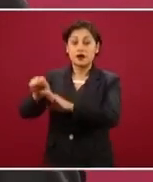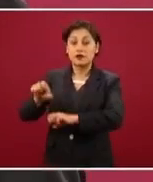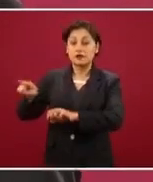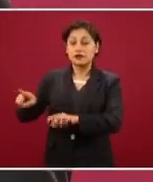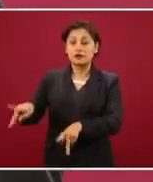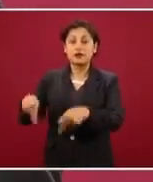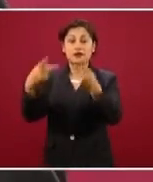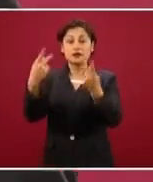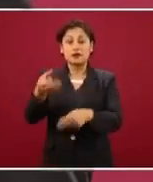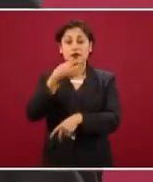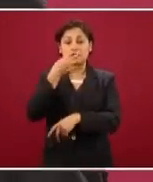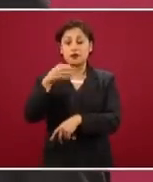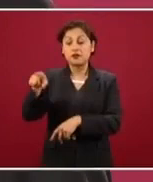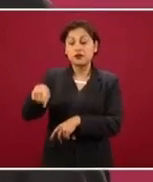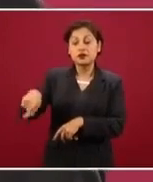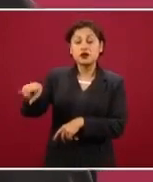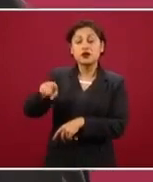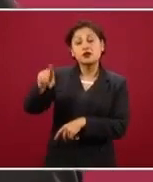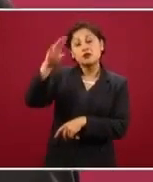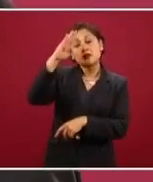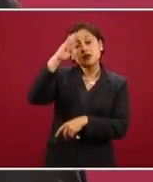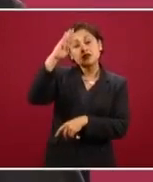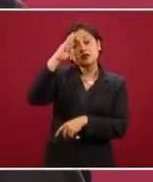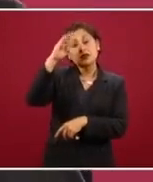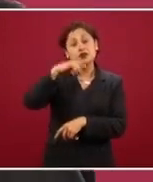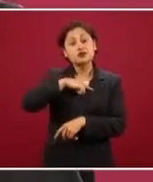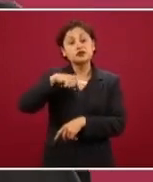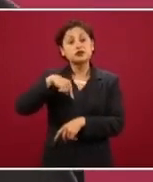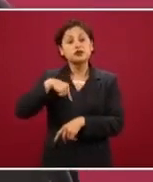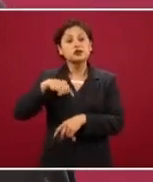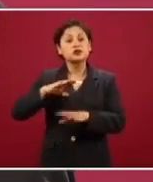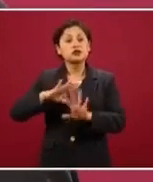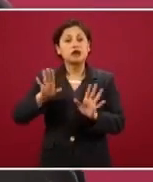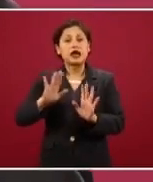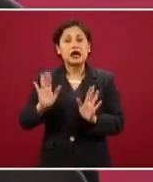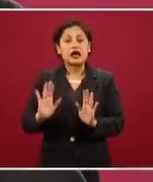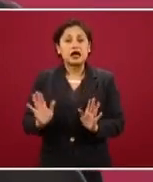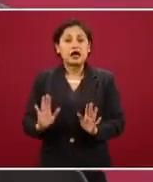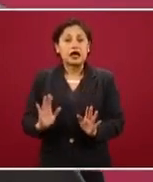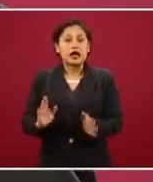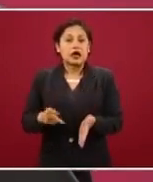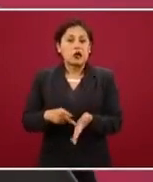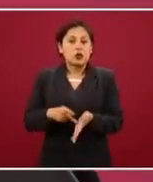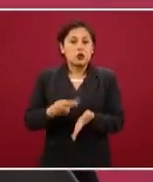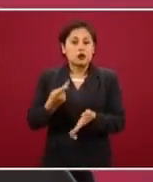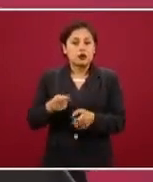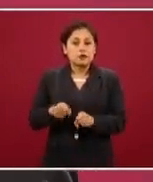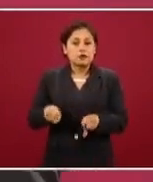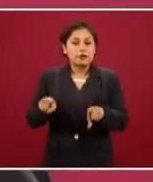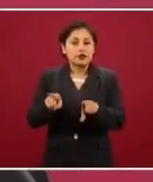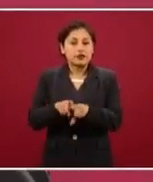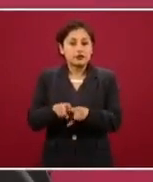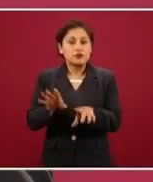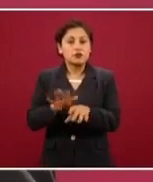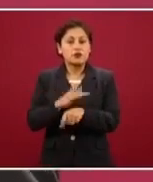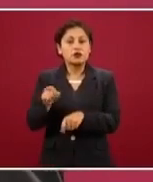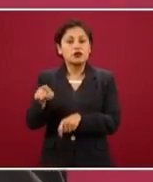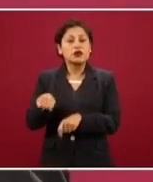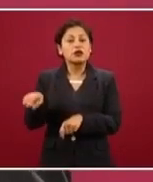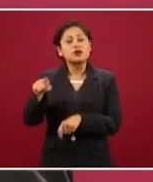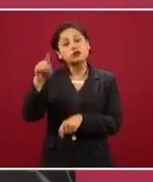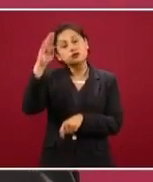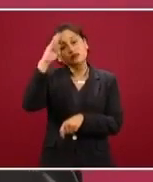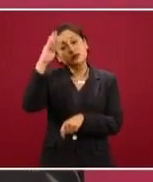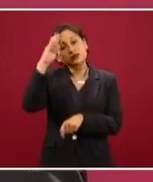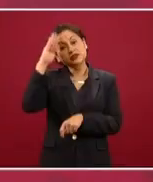pensaron de que íbamos a dar marcha atrás si utilizaban que